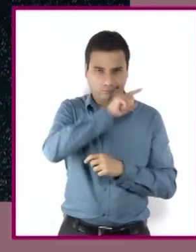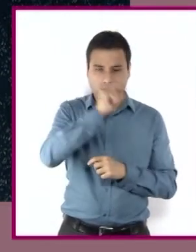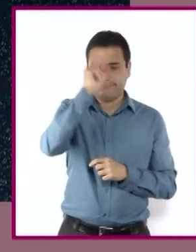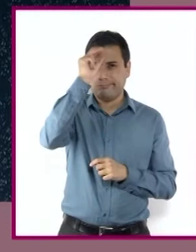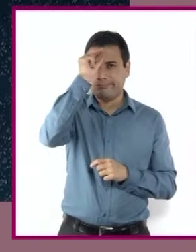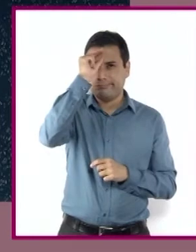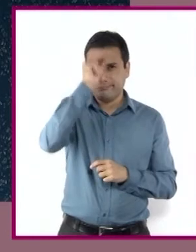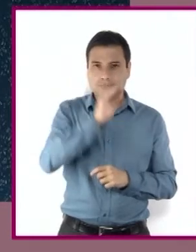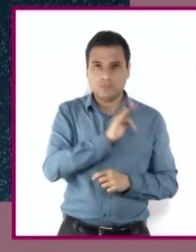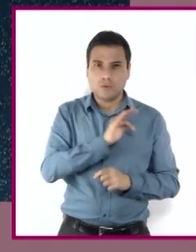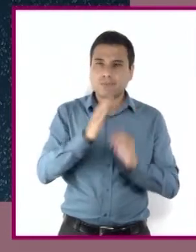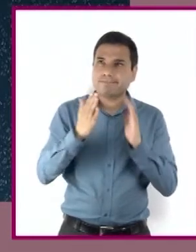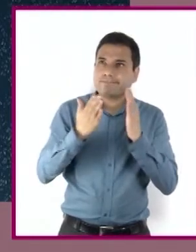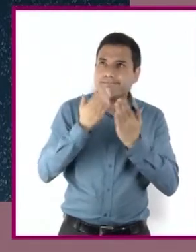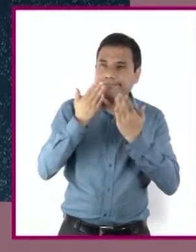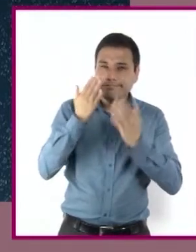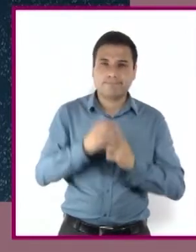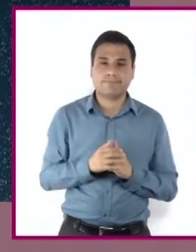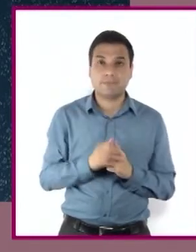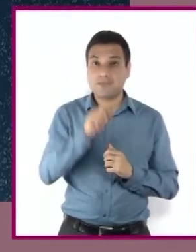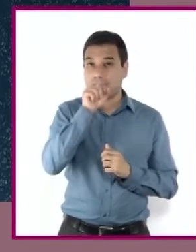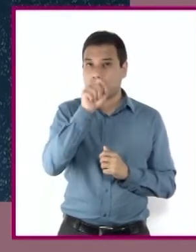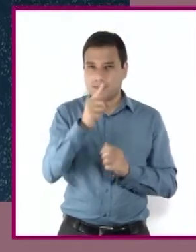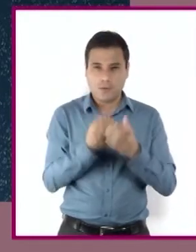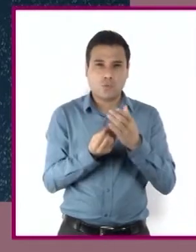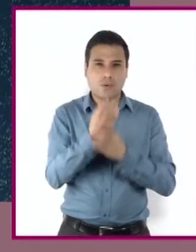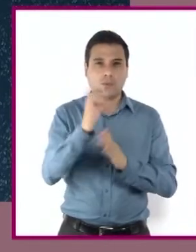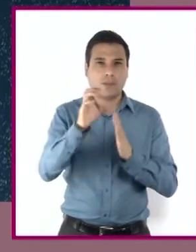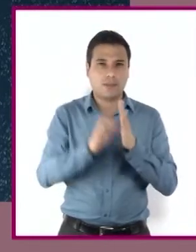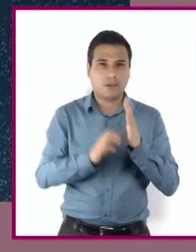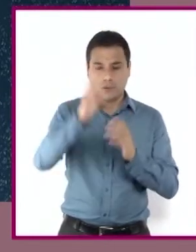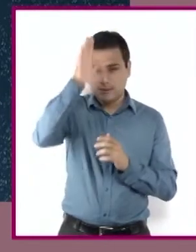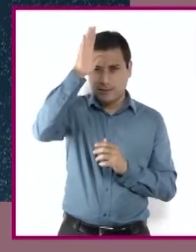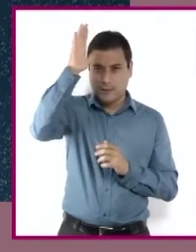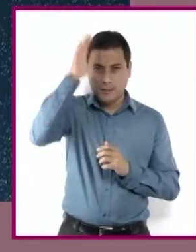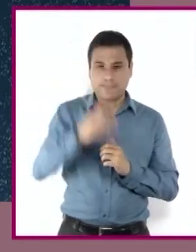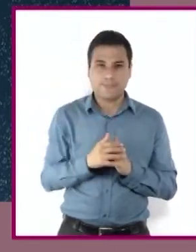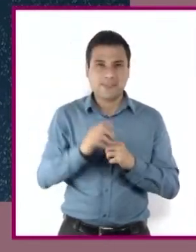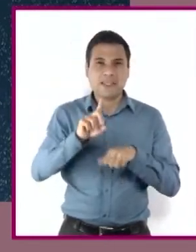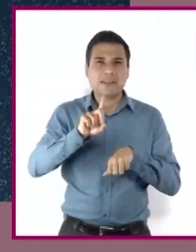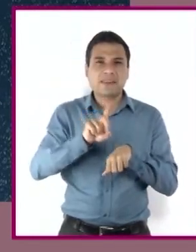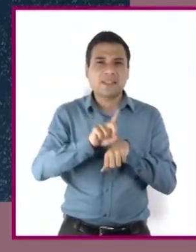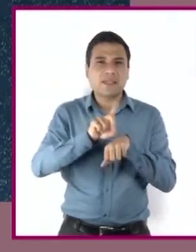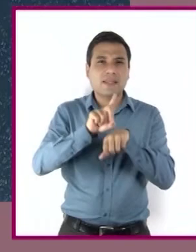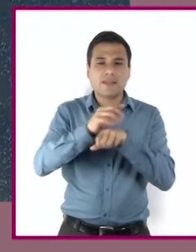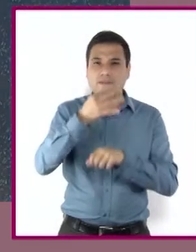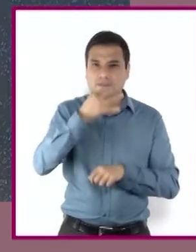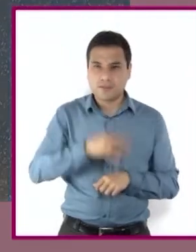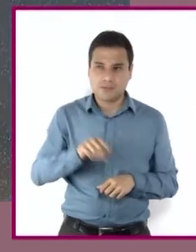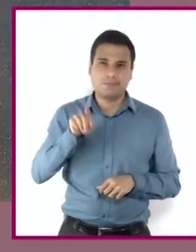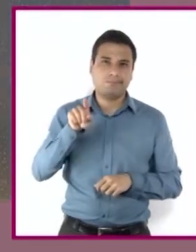los astros. Fue el creador del calendario azteca y fijó los días para las celebraciones.